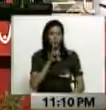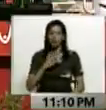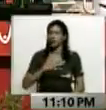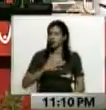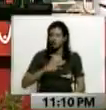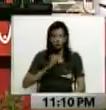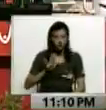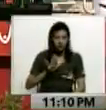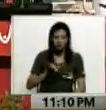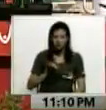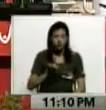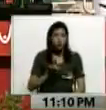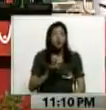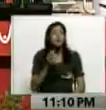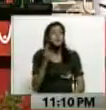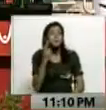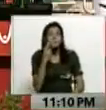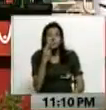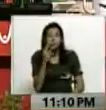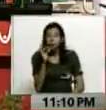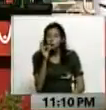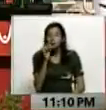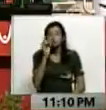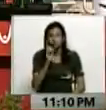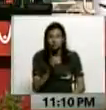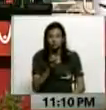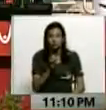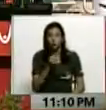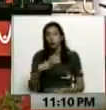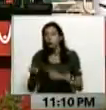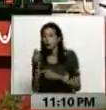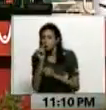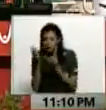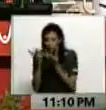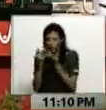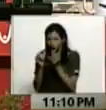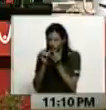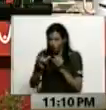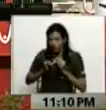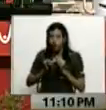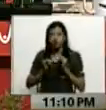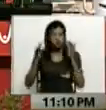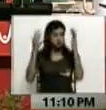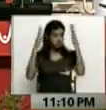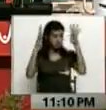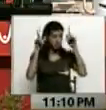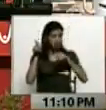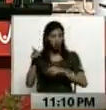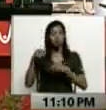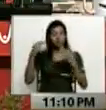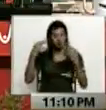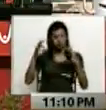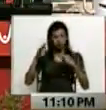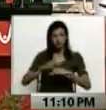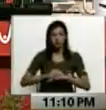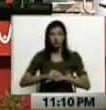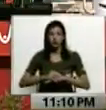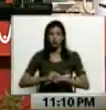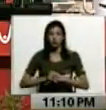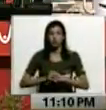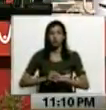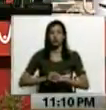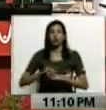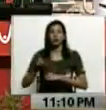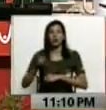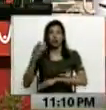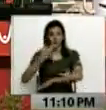me llamen marihuanita el patriota barito nos informa muy aplaudido en la frontera con la con